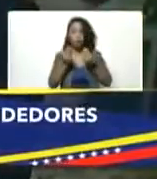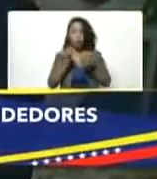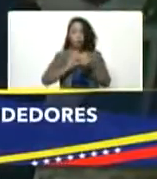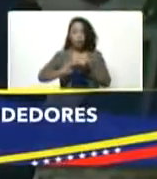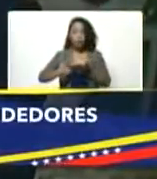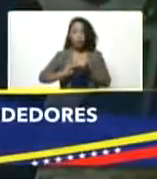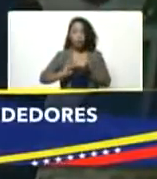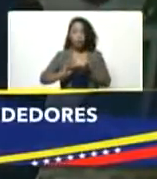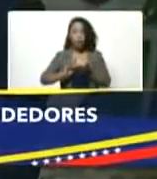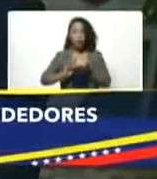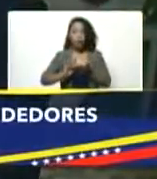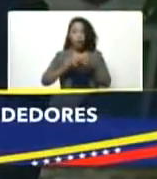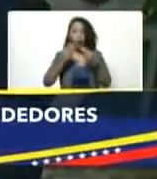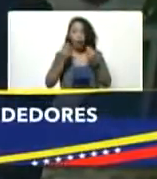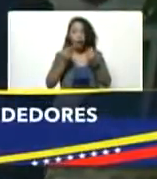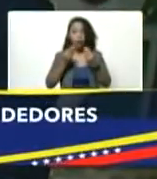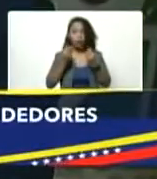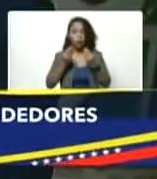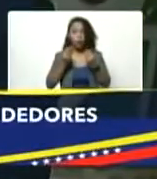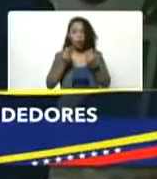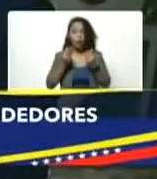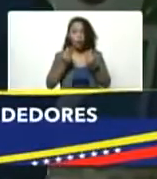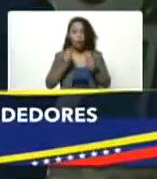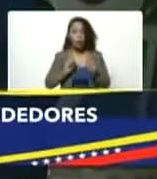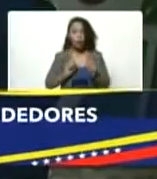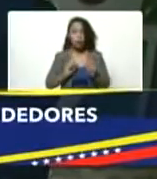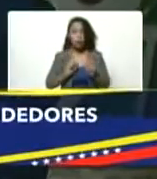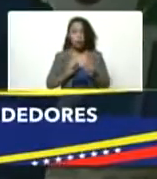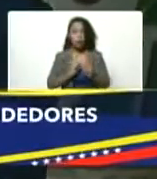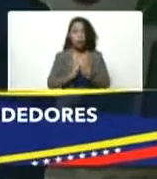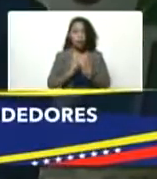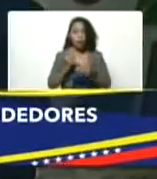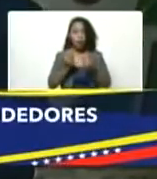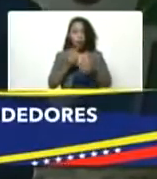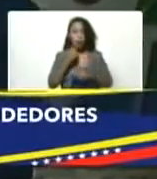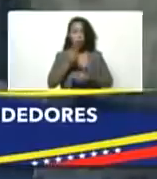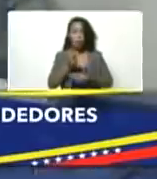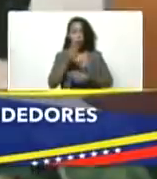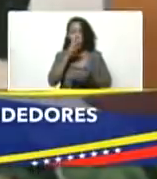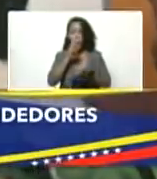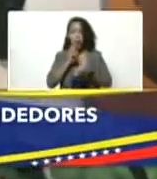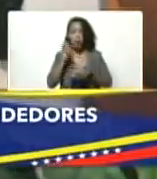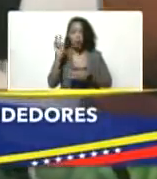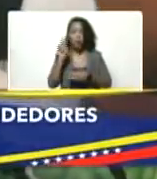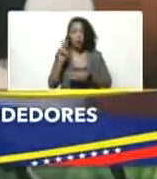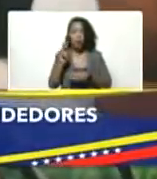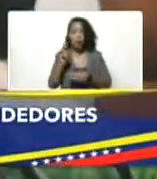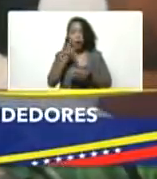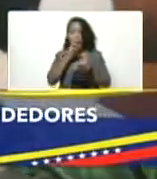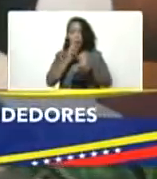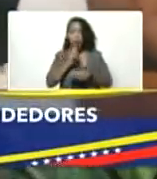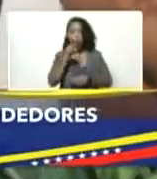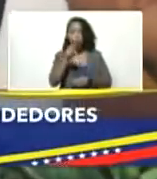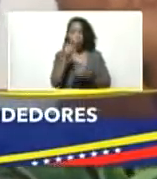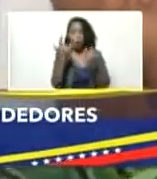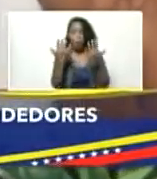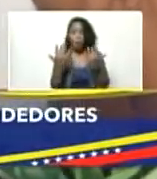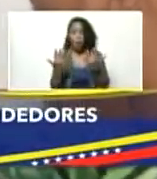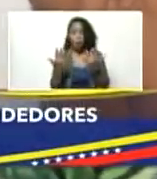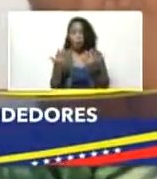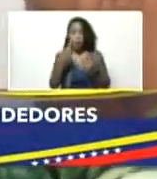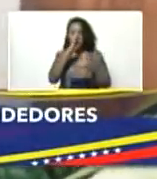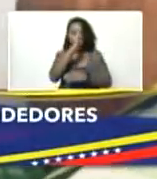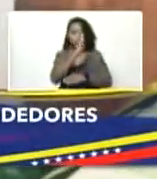digital, la economía cercana, como le decimos en el Banco Venezuela, el banco en tus manos, el banco dirigido a